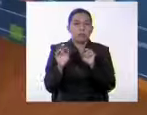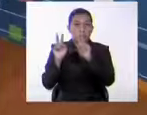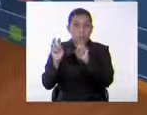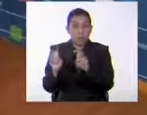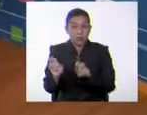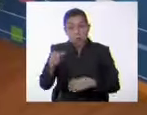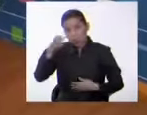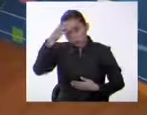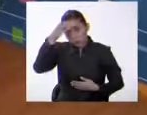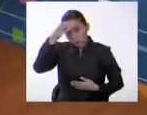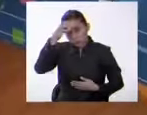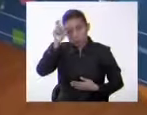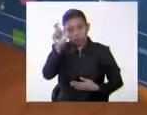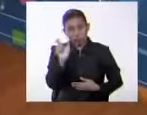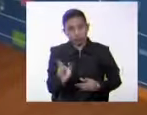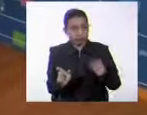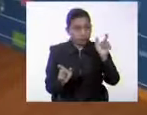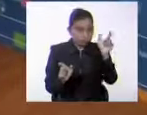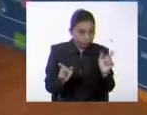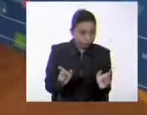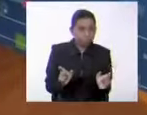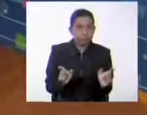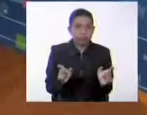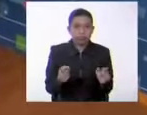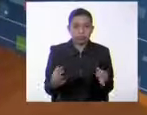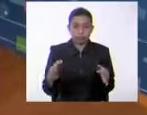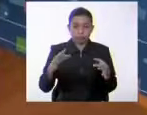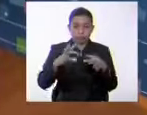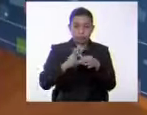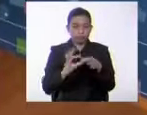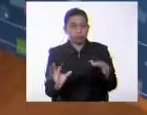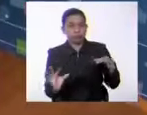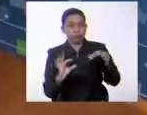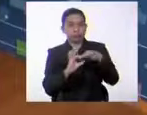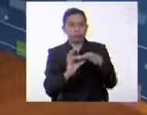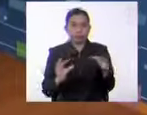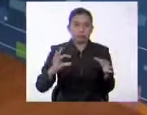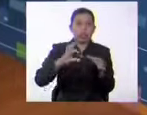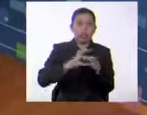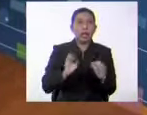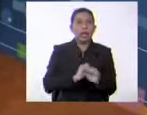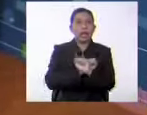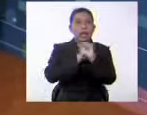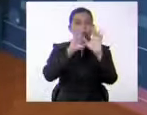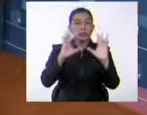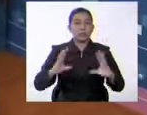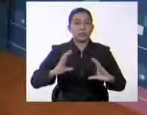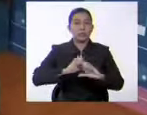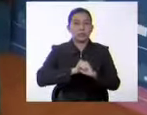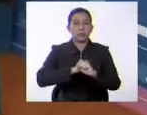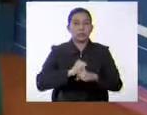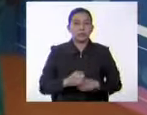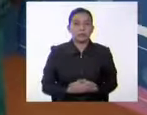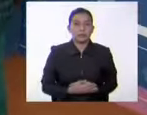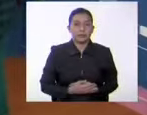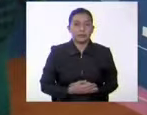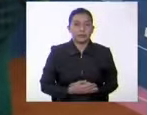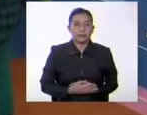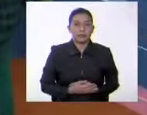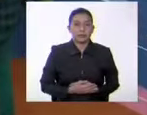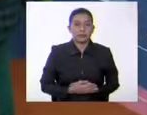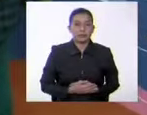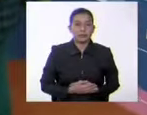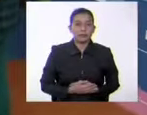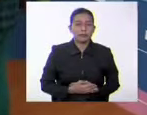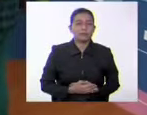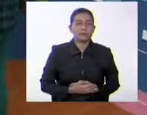aquí distribuidos, pero hay que juntarlos para comprender ese resumen. Ah, por supuesto. Muy bien. ¿Te parece si señalas